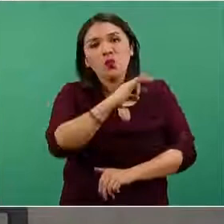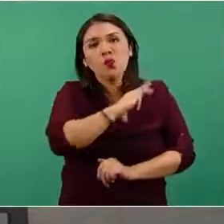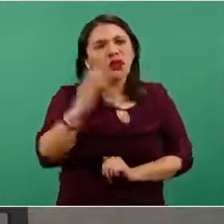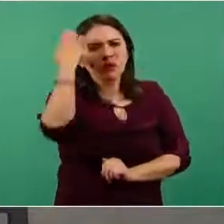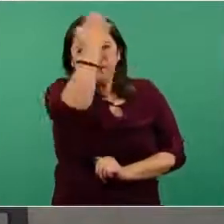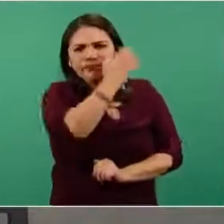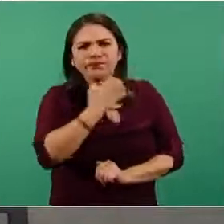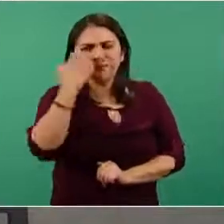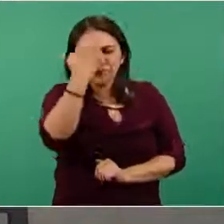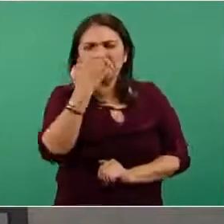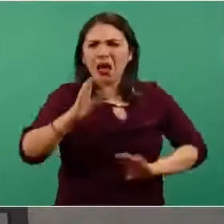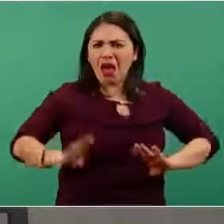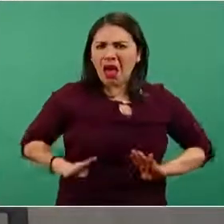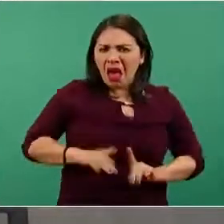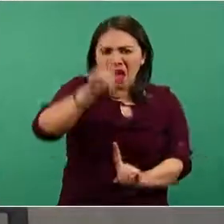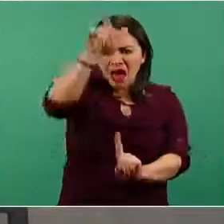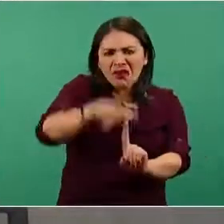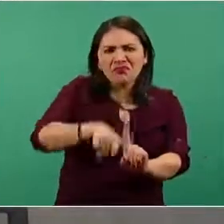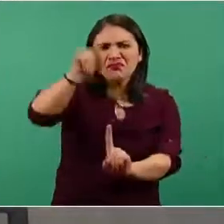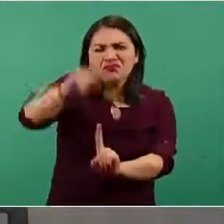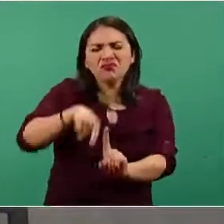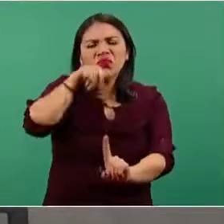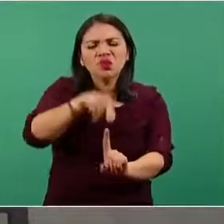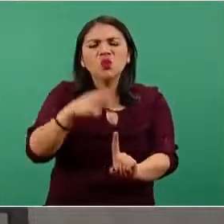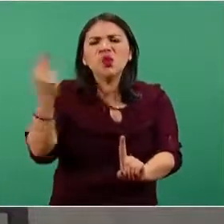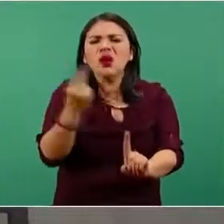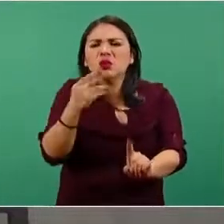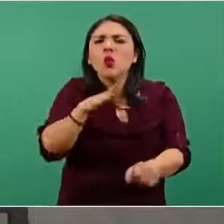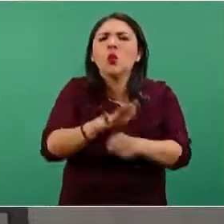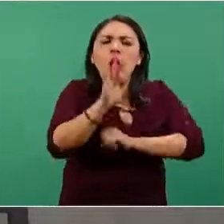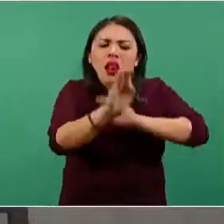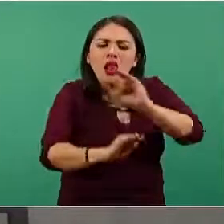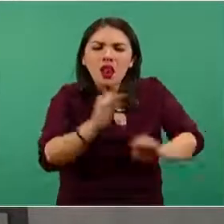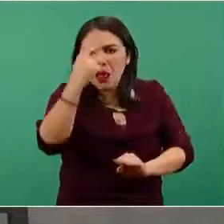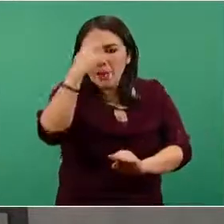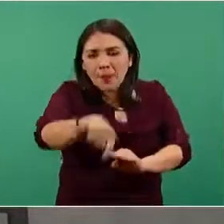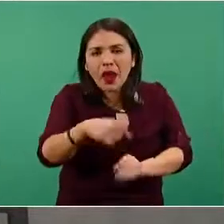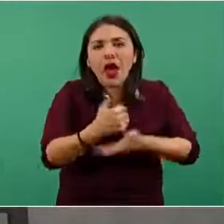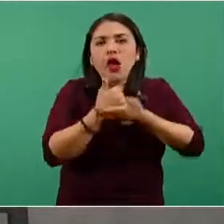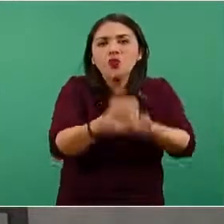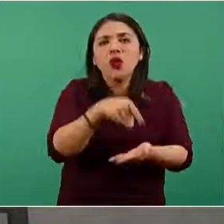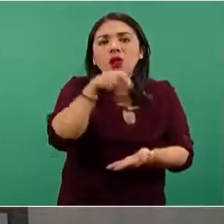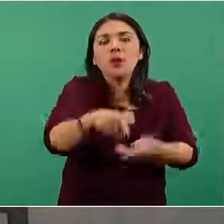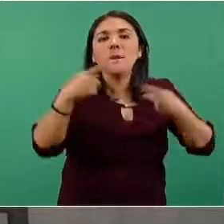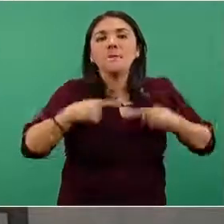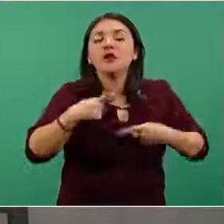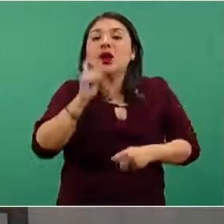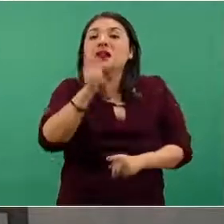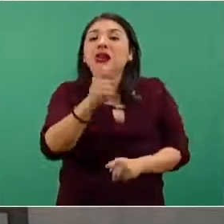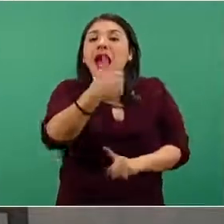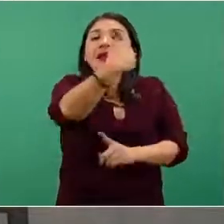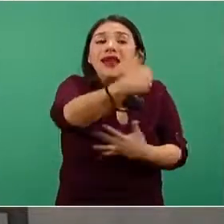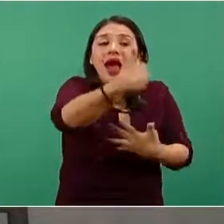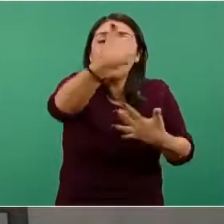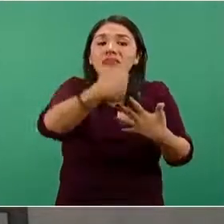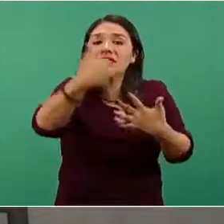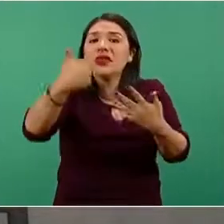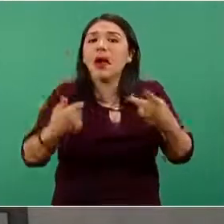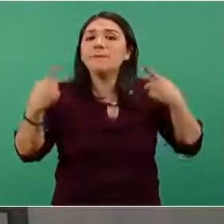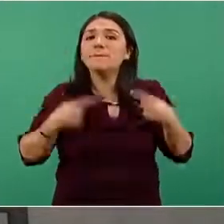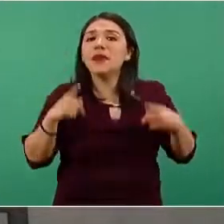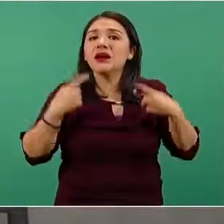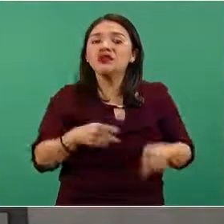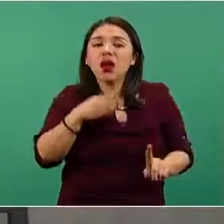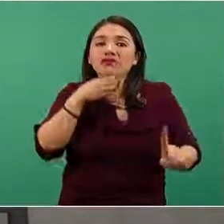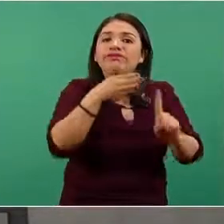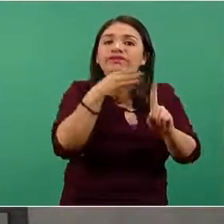evaluar convenientemente cuáles son las necesidades de tratamiento y de seguimiento que en forma particular tiene cada persona